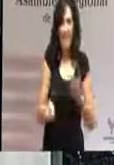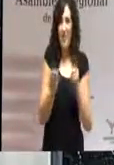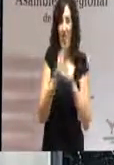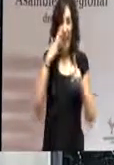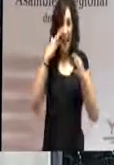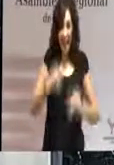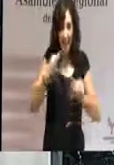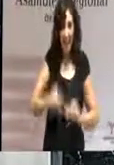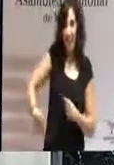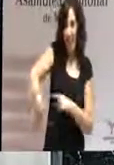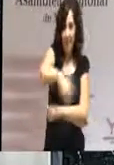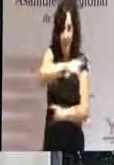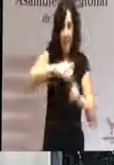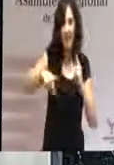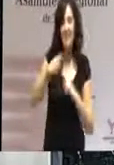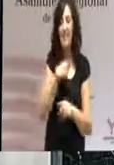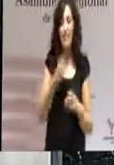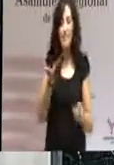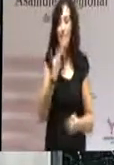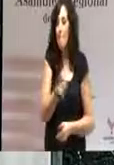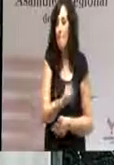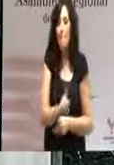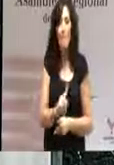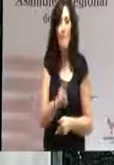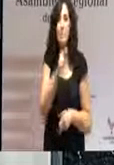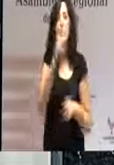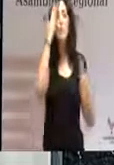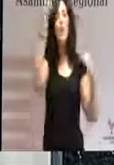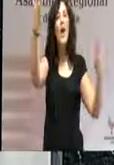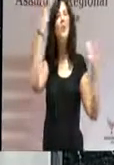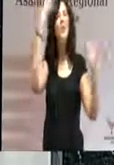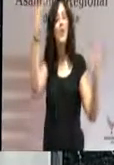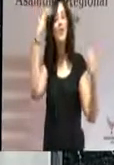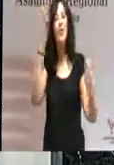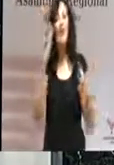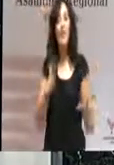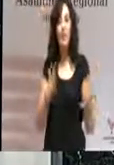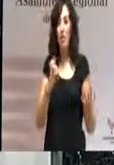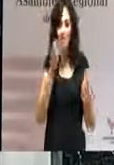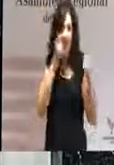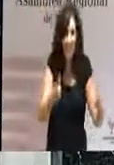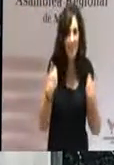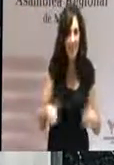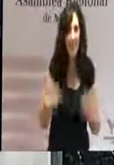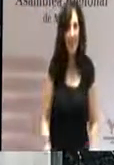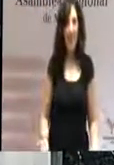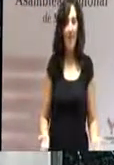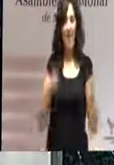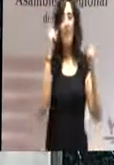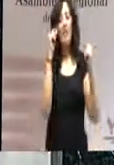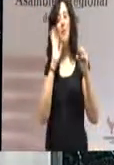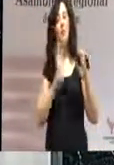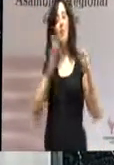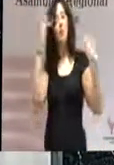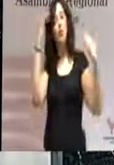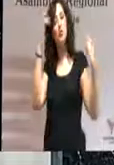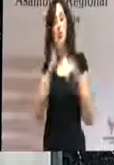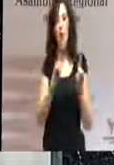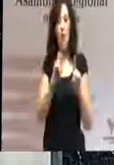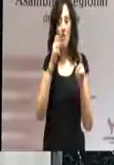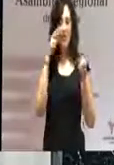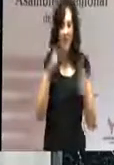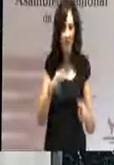rodea. Estar entre sueños, despierte, mire esa realidad y